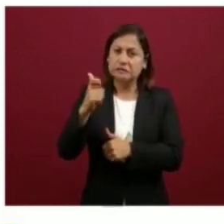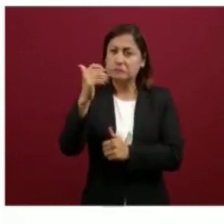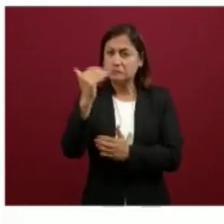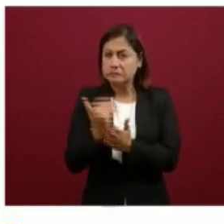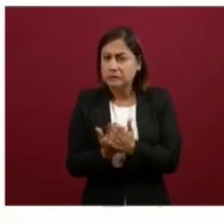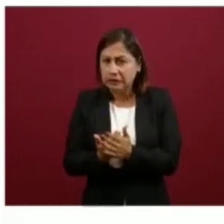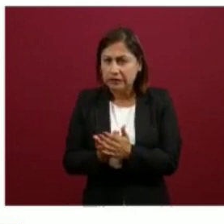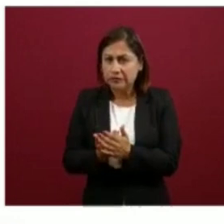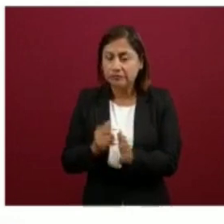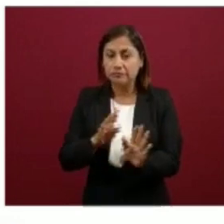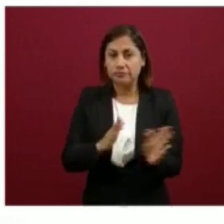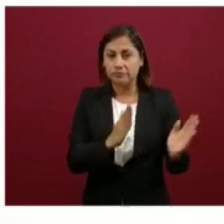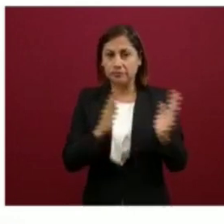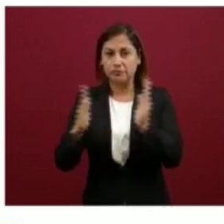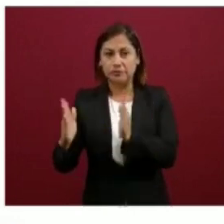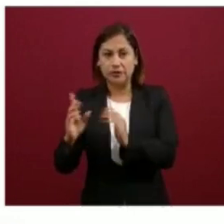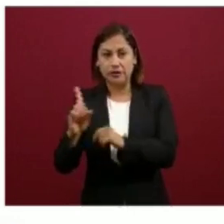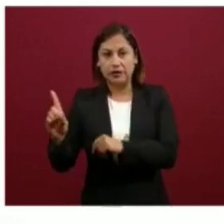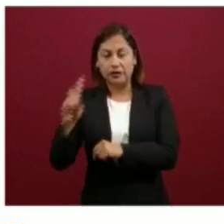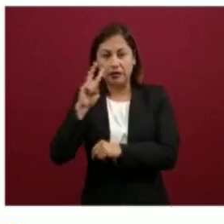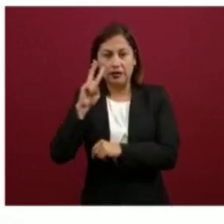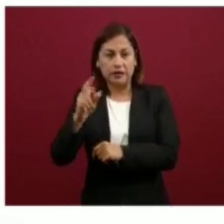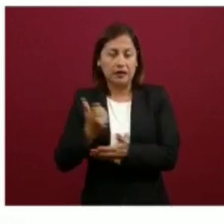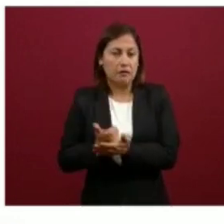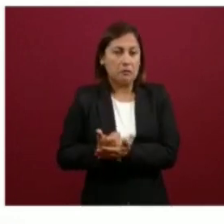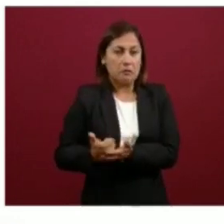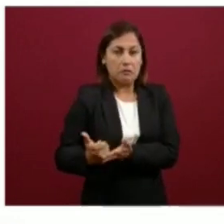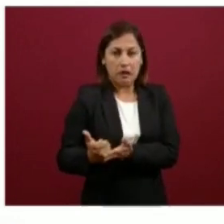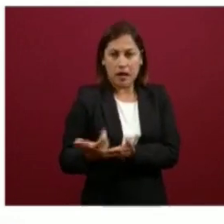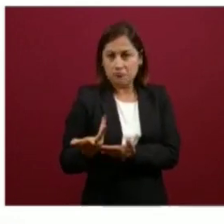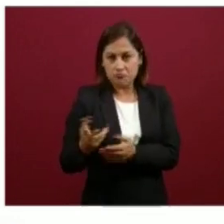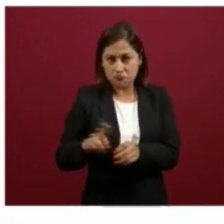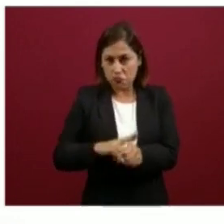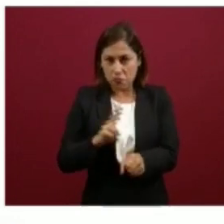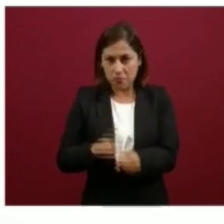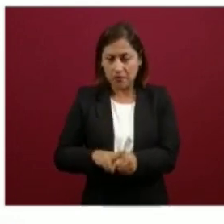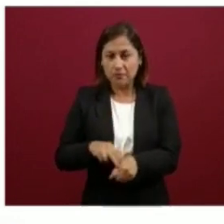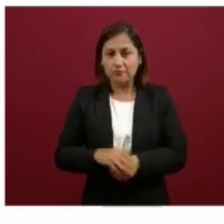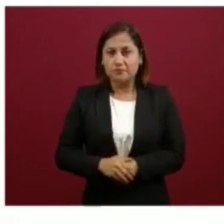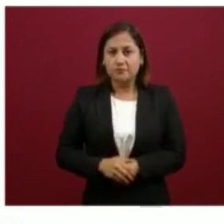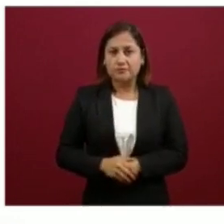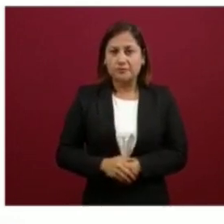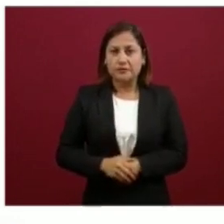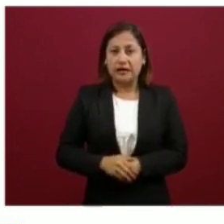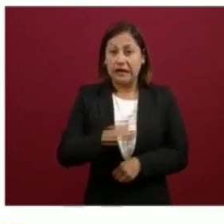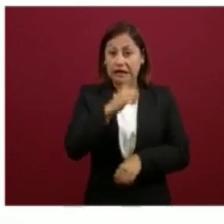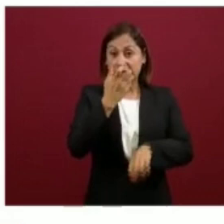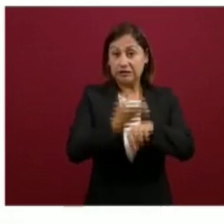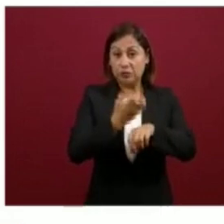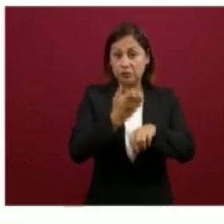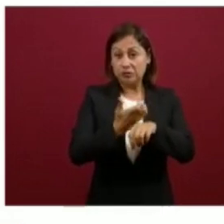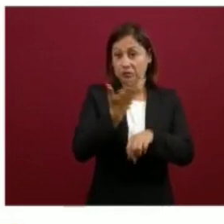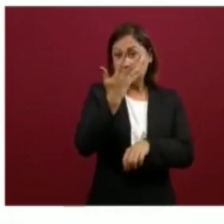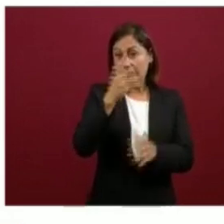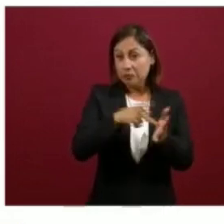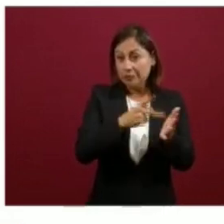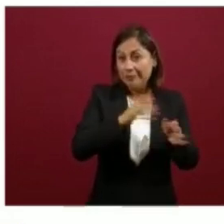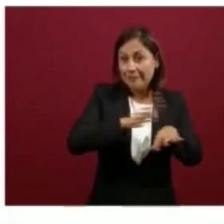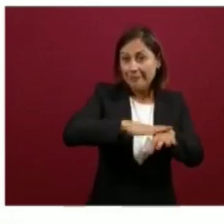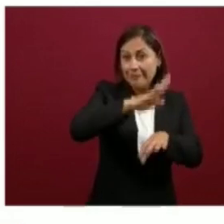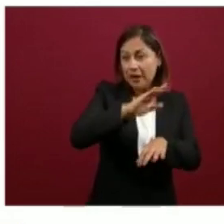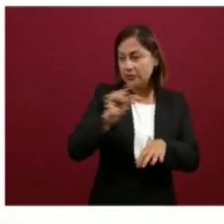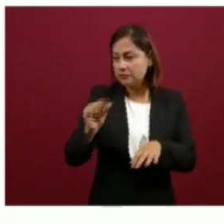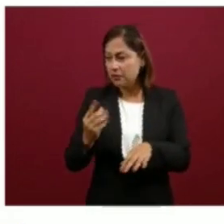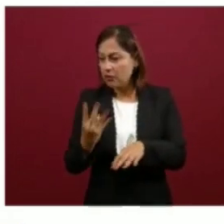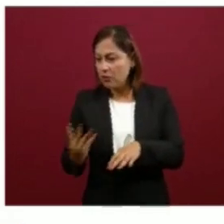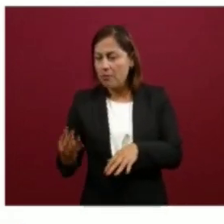vénganse a la de la derecha, que es el salario mínimo. El salario mínimo es 5 veces mayor en Estados Unidos que en nuestros 4 países. Y